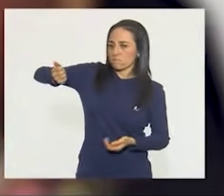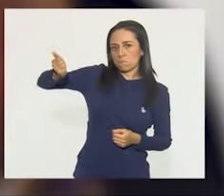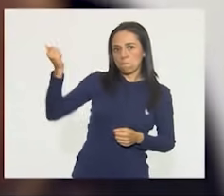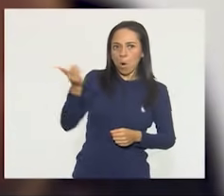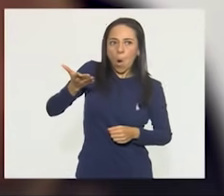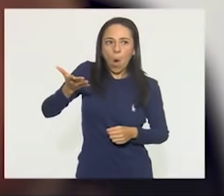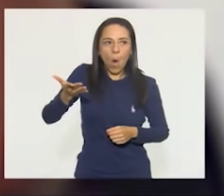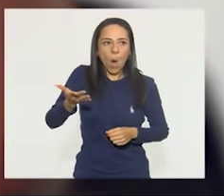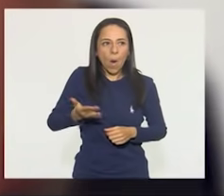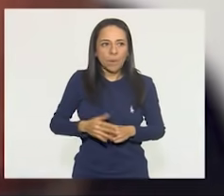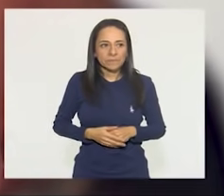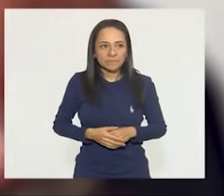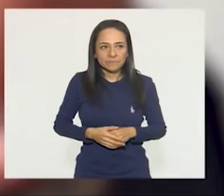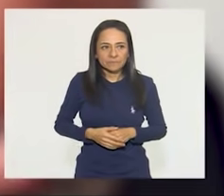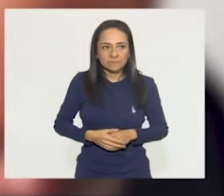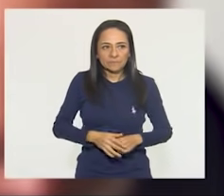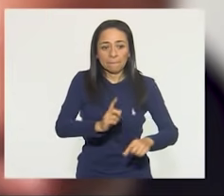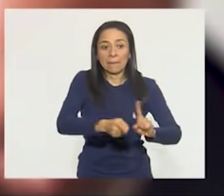Oh.